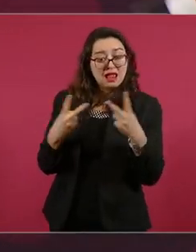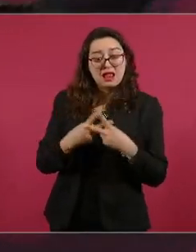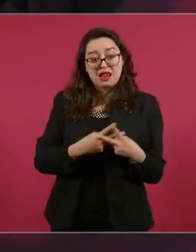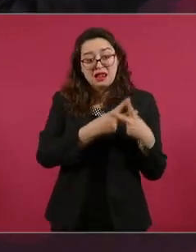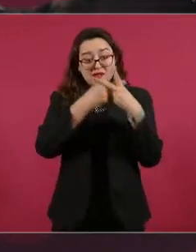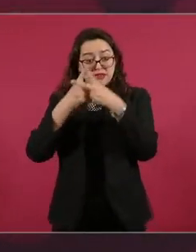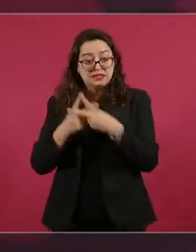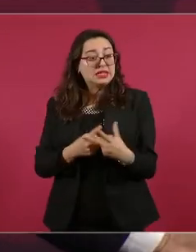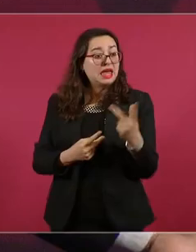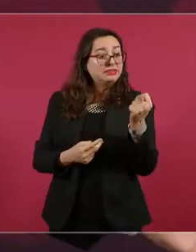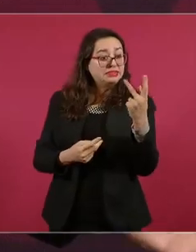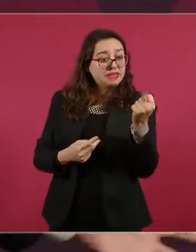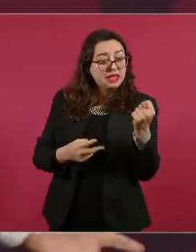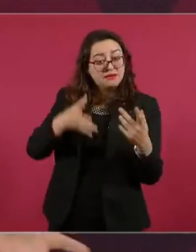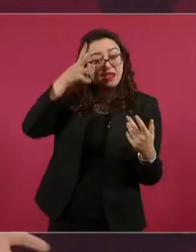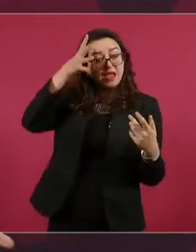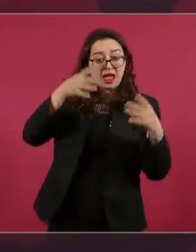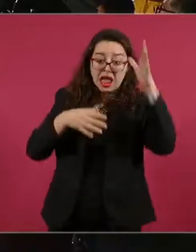y Azteca.